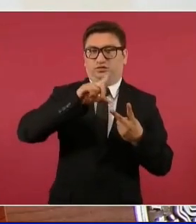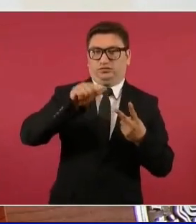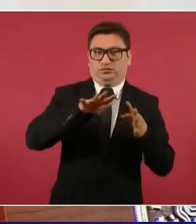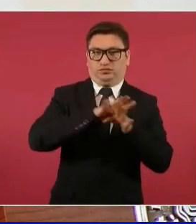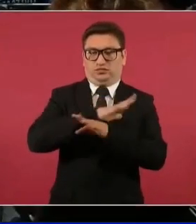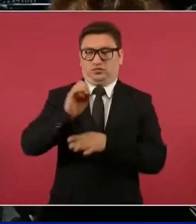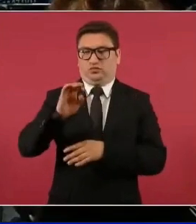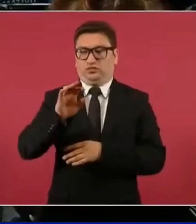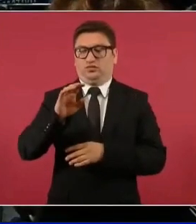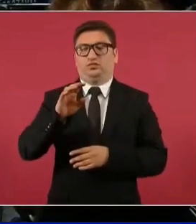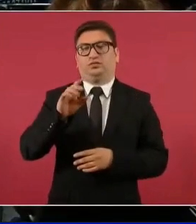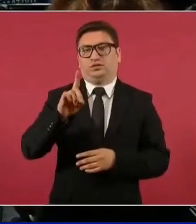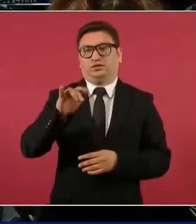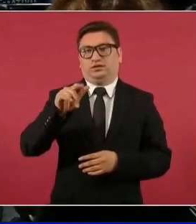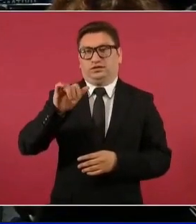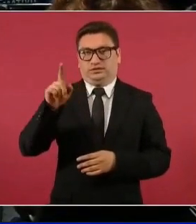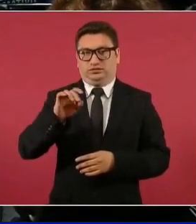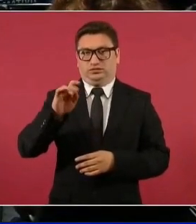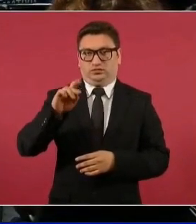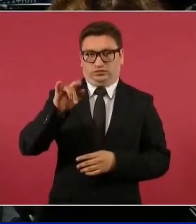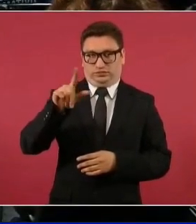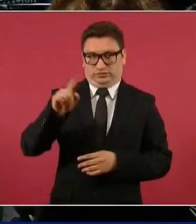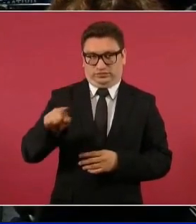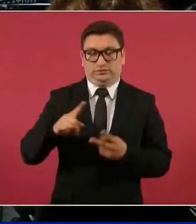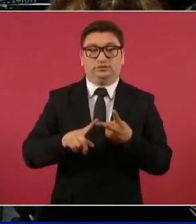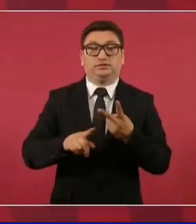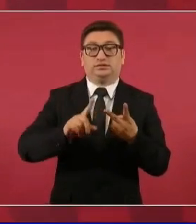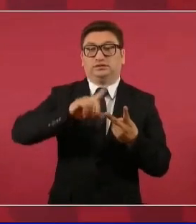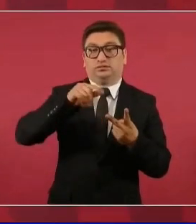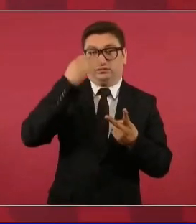Luego viene el periodo conocido